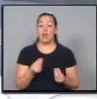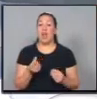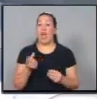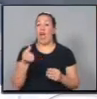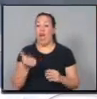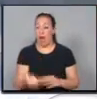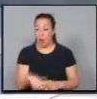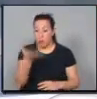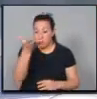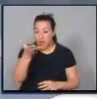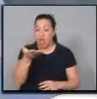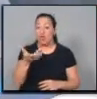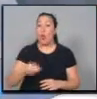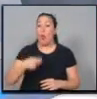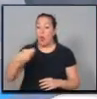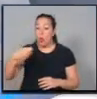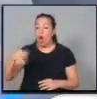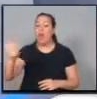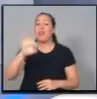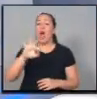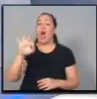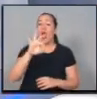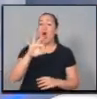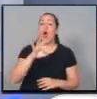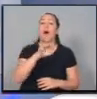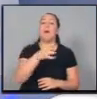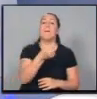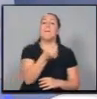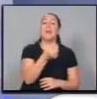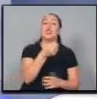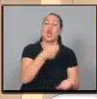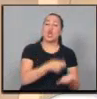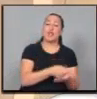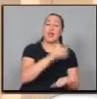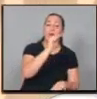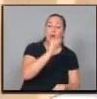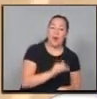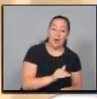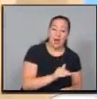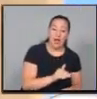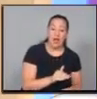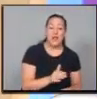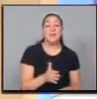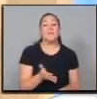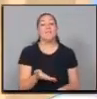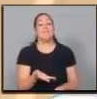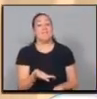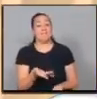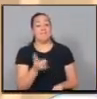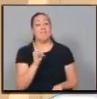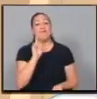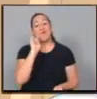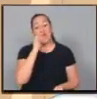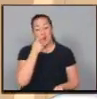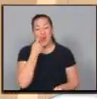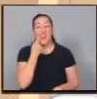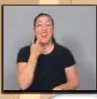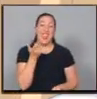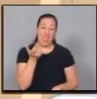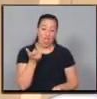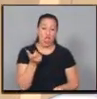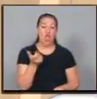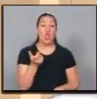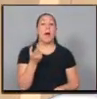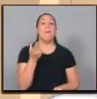costo en cuotas o va a bajar el precio al contado. A ver, en la teoría está muy lindo todo esto. Ahora, en